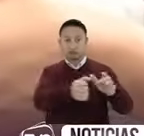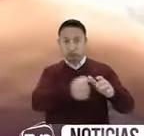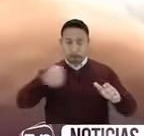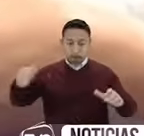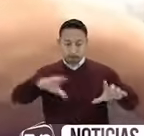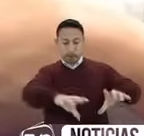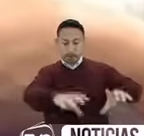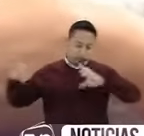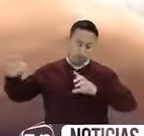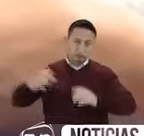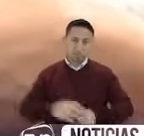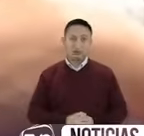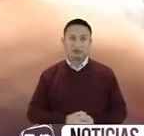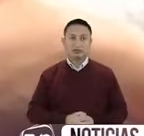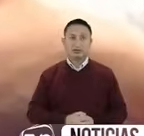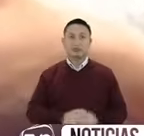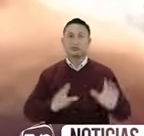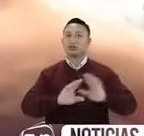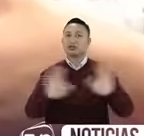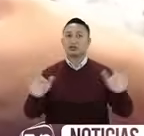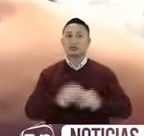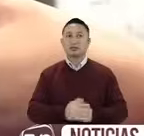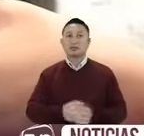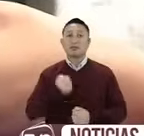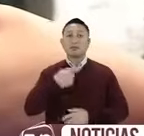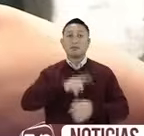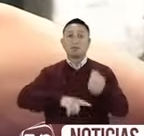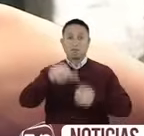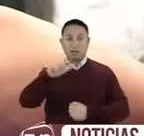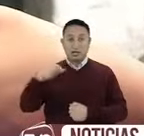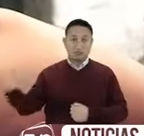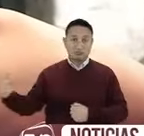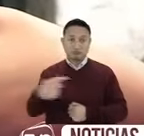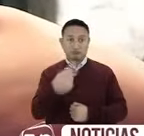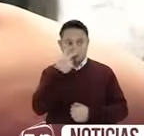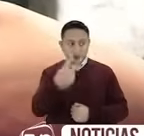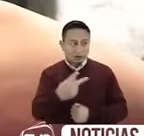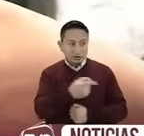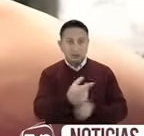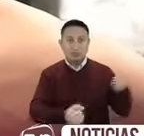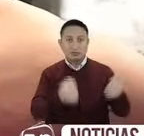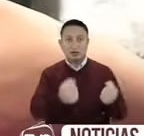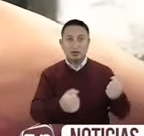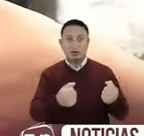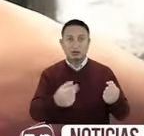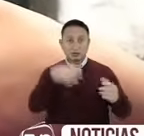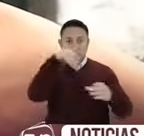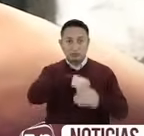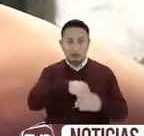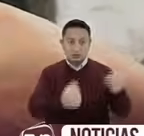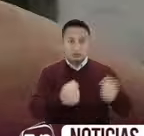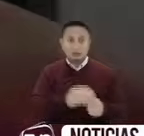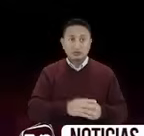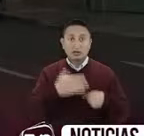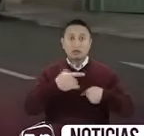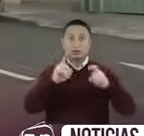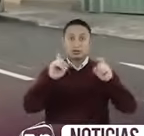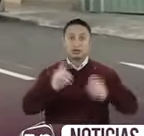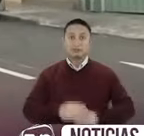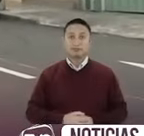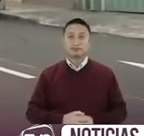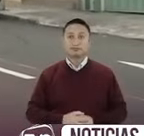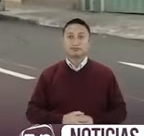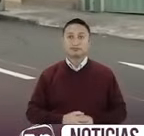Alcanzaron a llevarse eso porque de ahí mi hija después sale y ve que han estado ahí dentro del carro y sí, ya se fueron. Recorrimos la